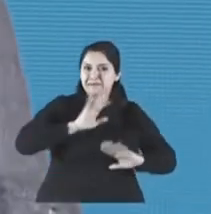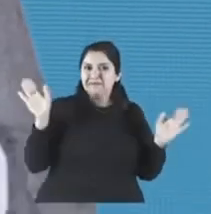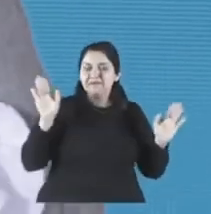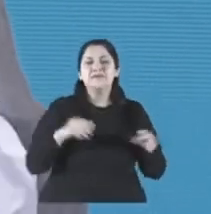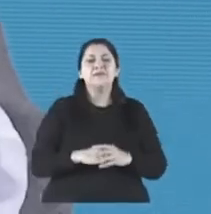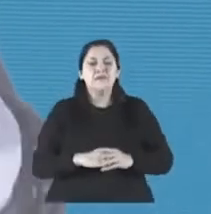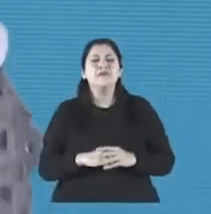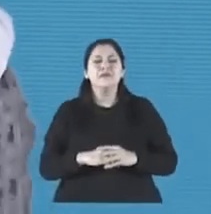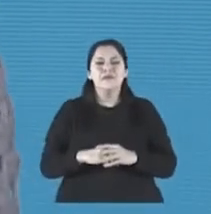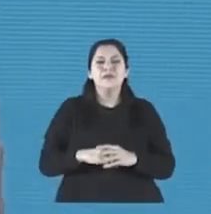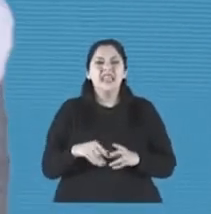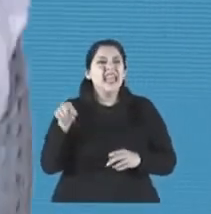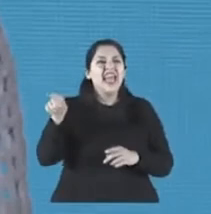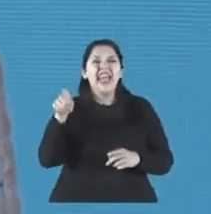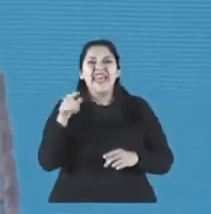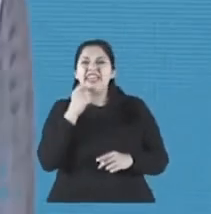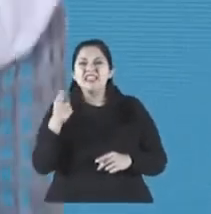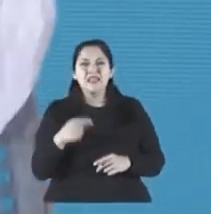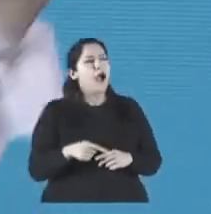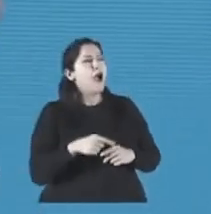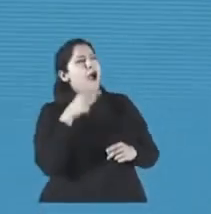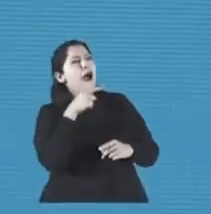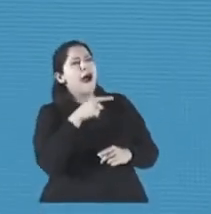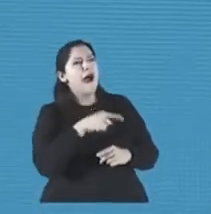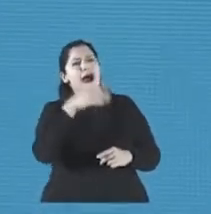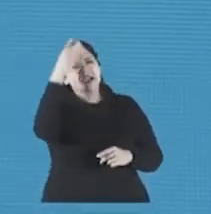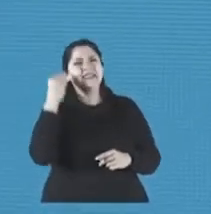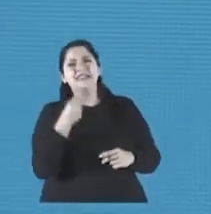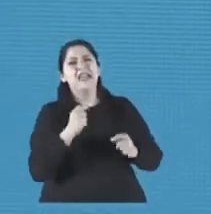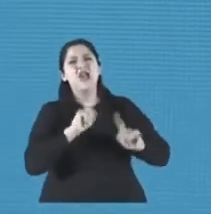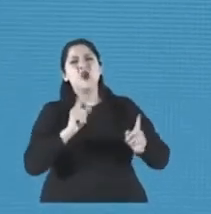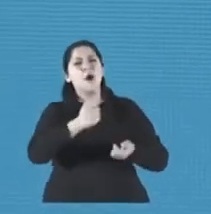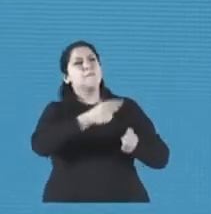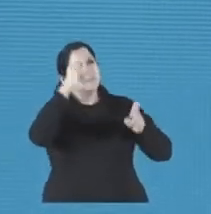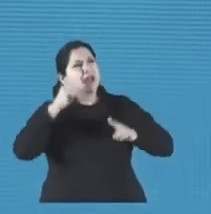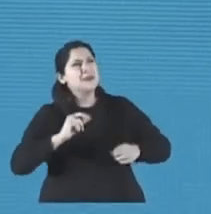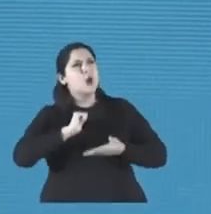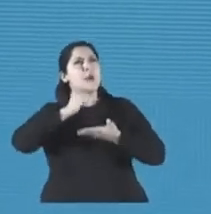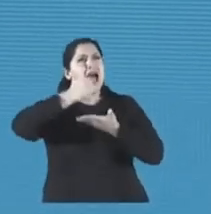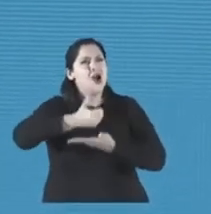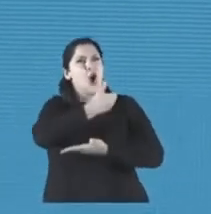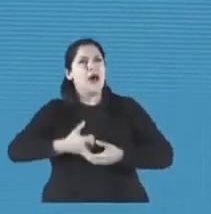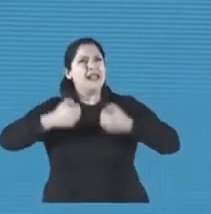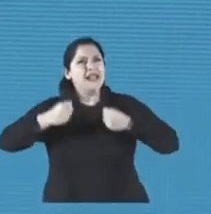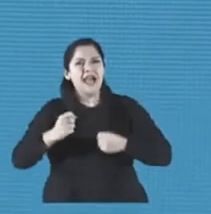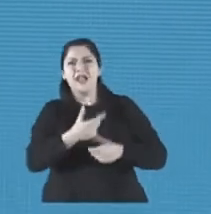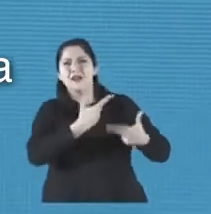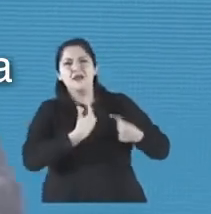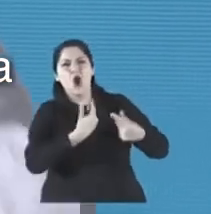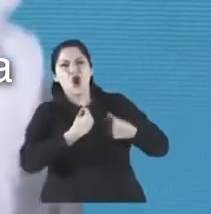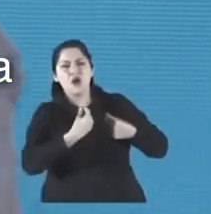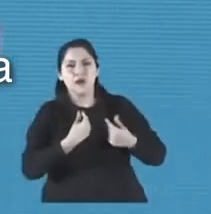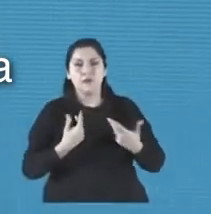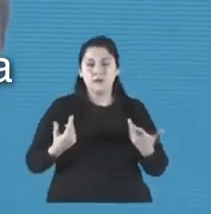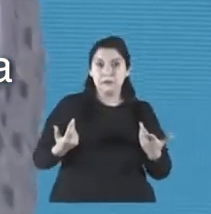decía que no lo dejaron que no lo es que yo no lo dije cobrar yo lo dejamos gobernar no era usted usted